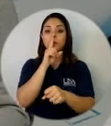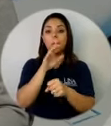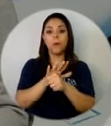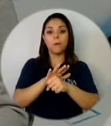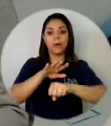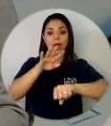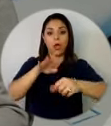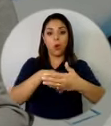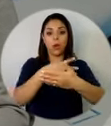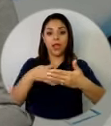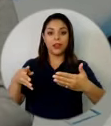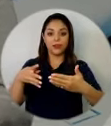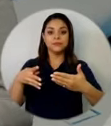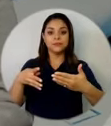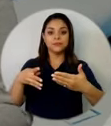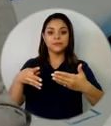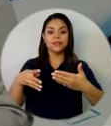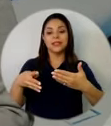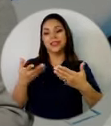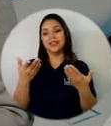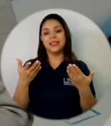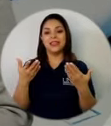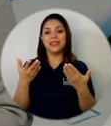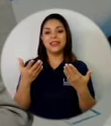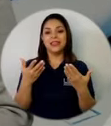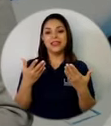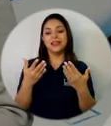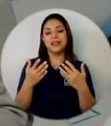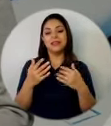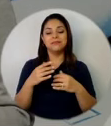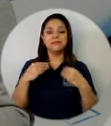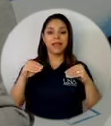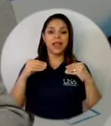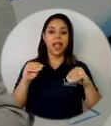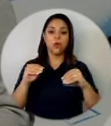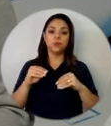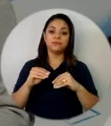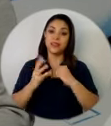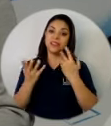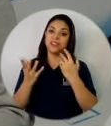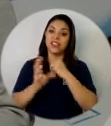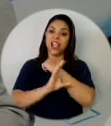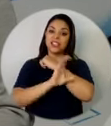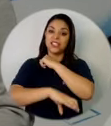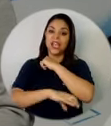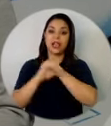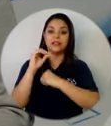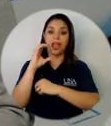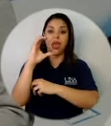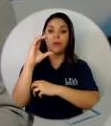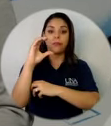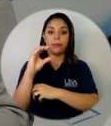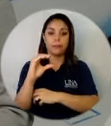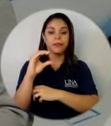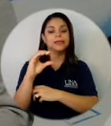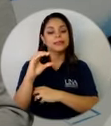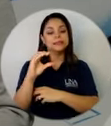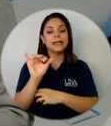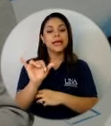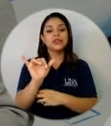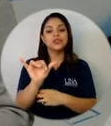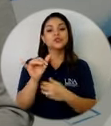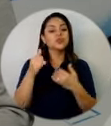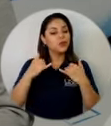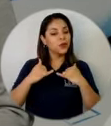cumplen horarios tal cuales y entonces eso el mercado lo castiga en términos salariales, ¿verdad? Pero eso es algo